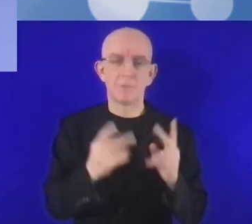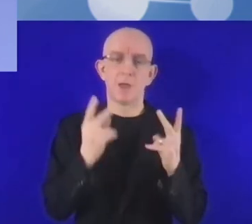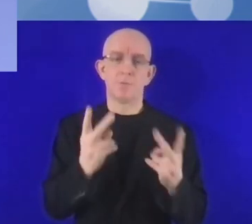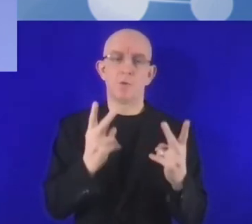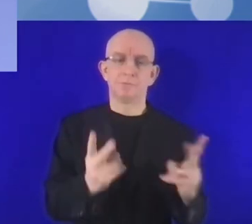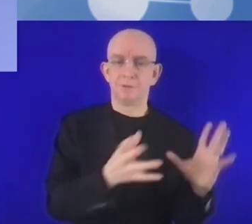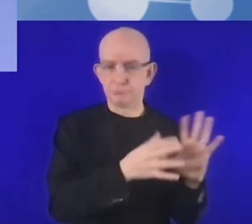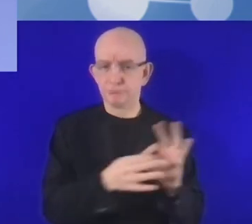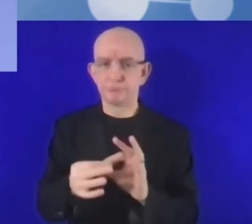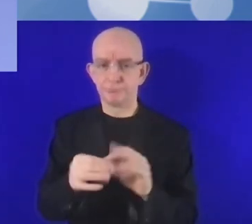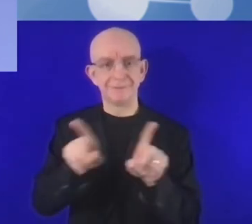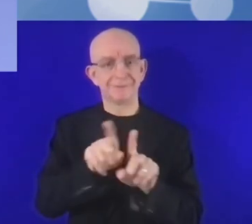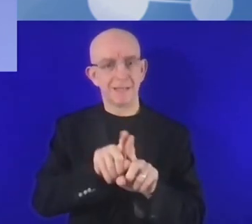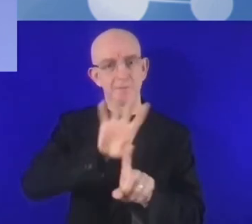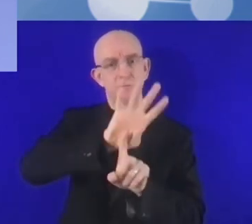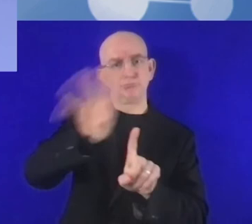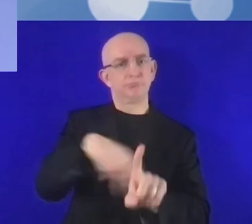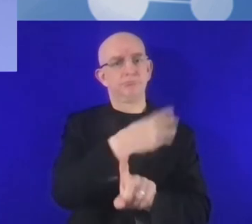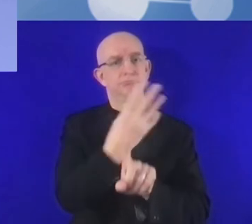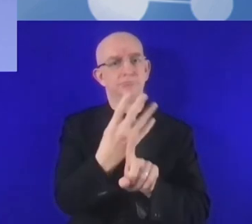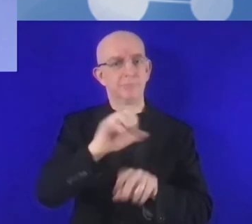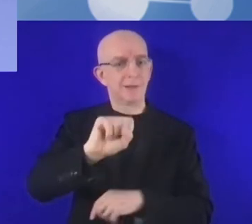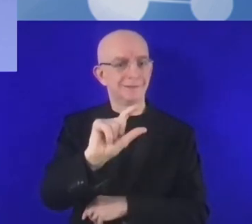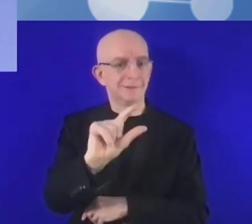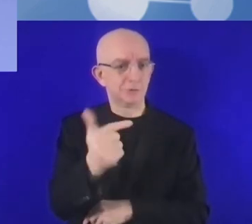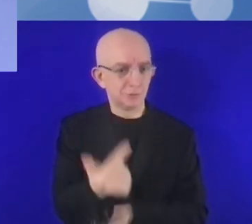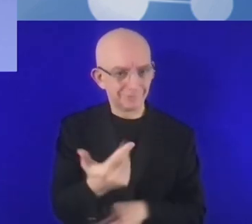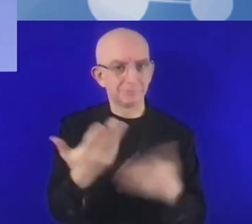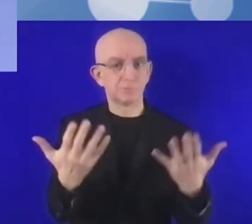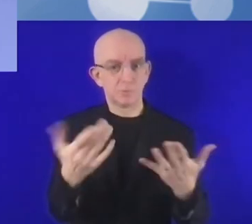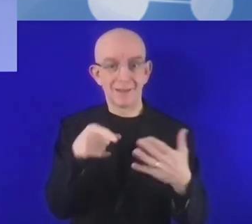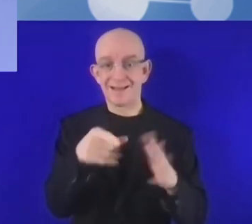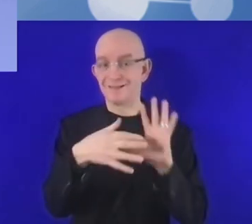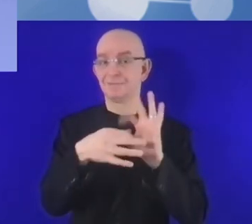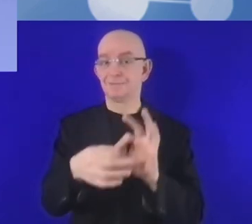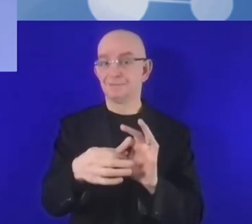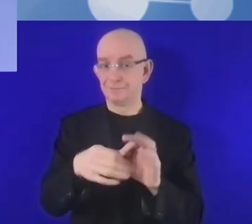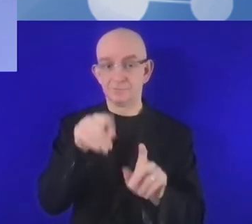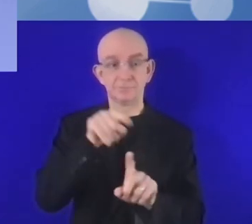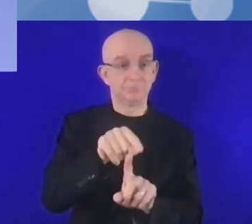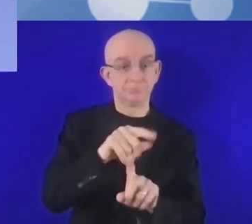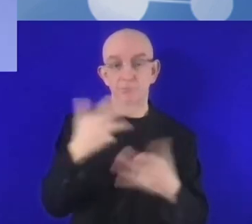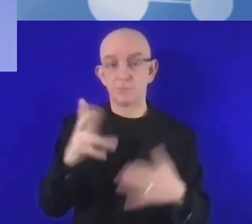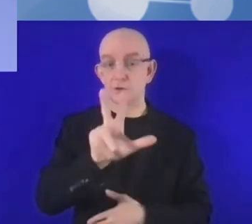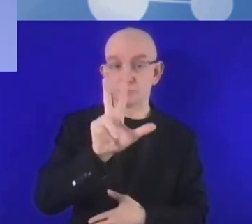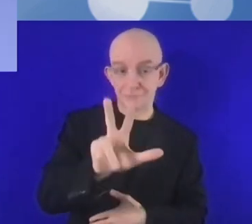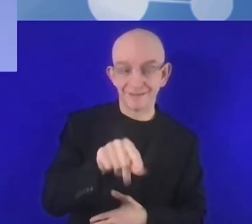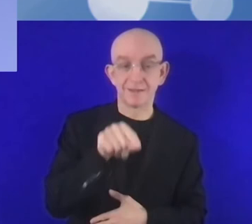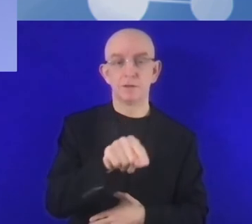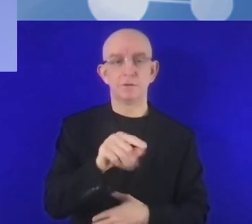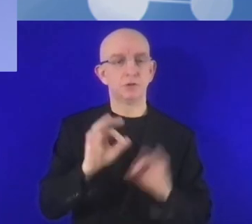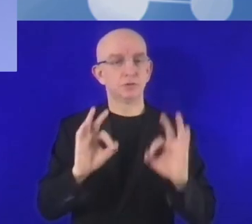esto es un objetivo que se encuentra en el marco de los objetivos del